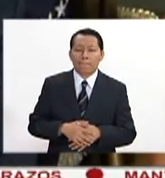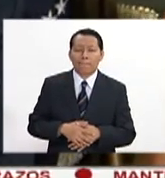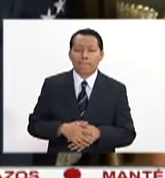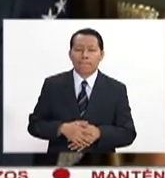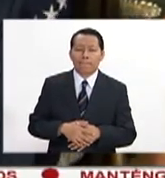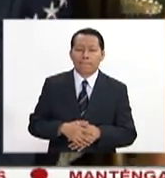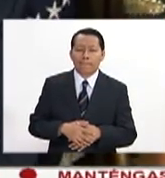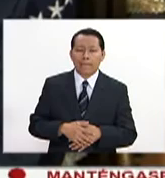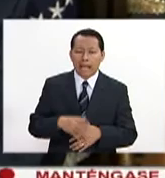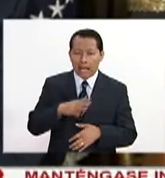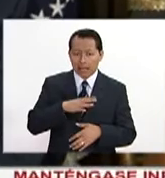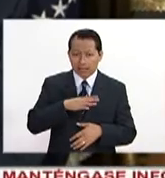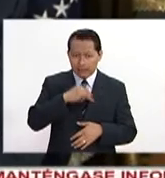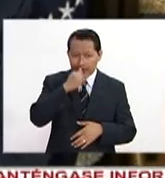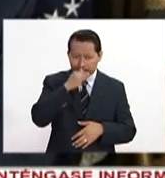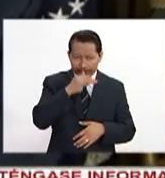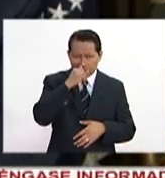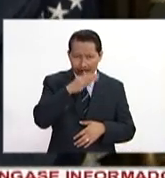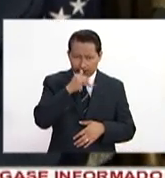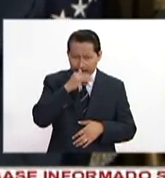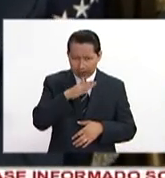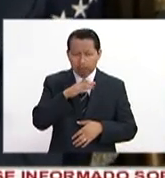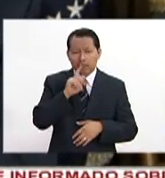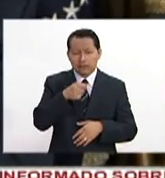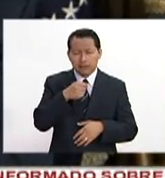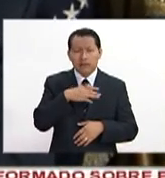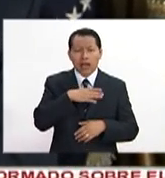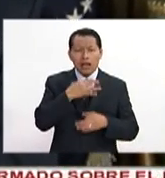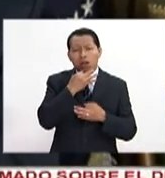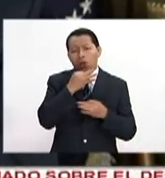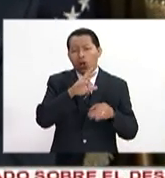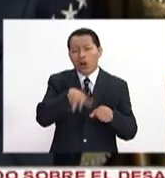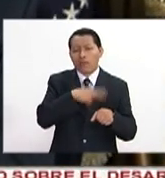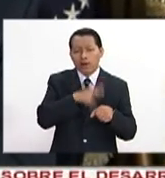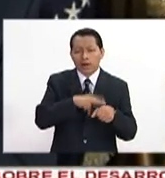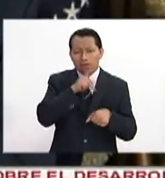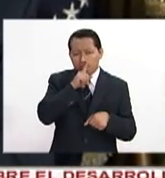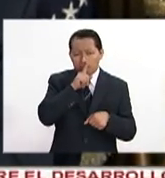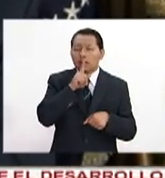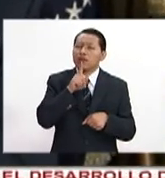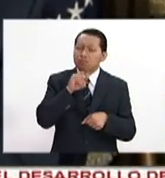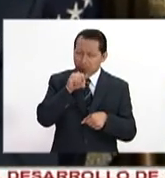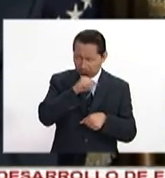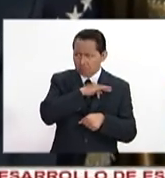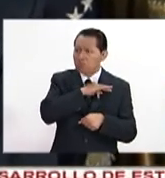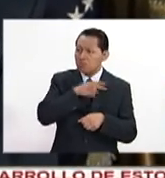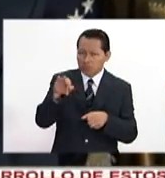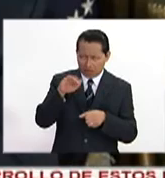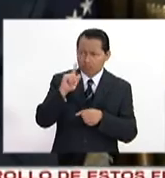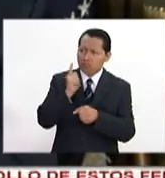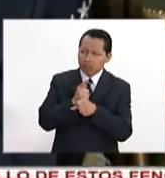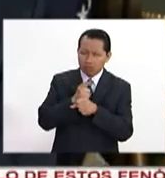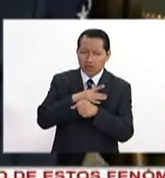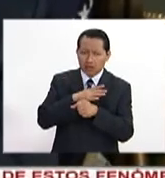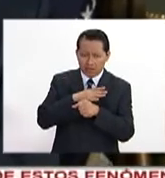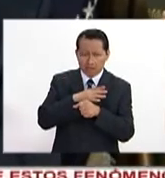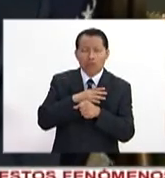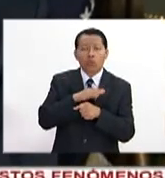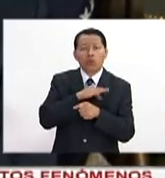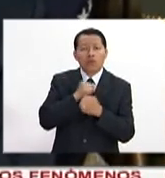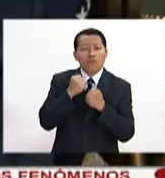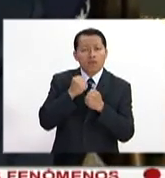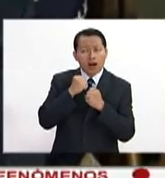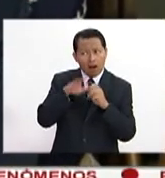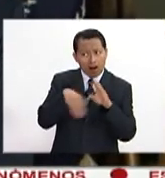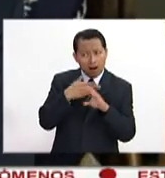Ha sido muy amenazante, más allá de una declaración normal, y como he dicho, se encontrarán con el fuego, la furia y la franqueza del